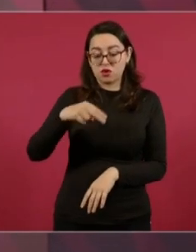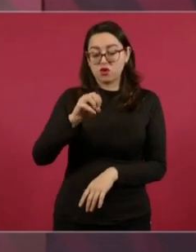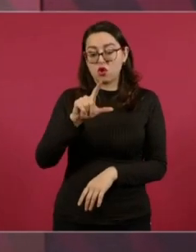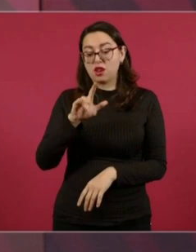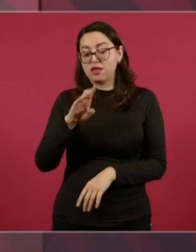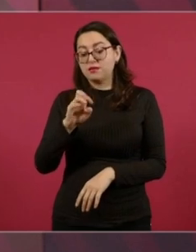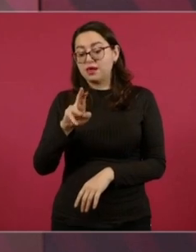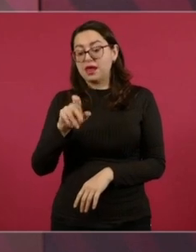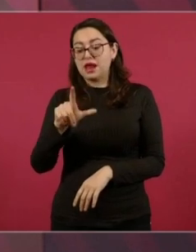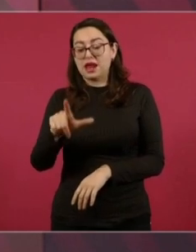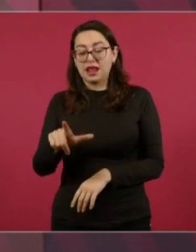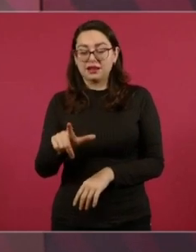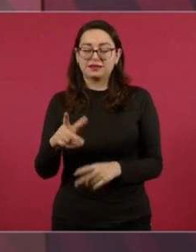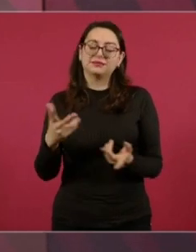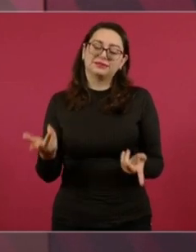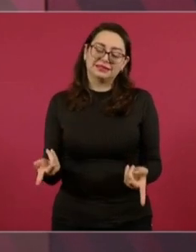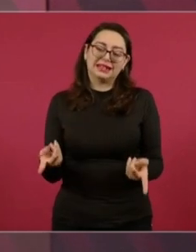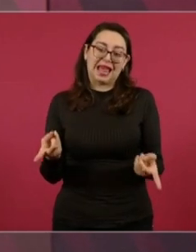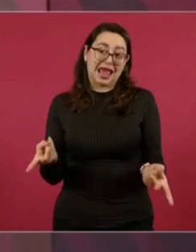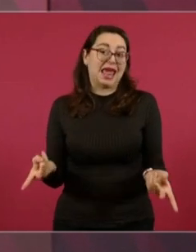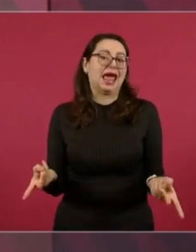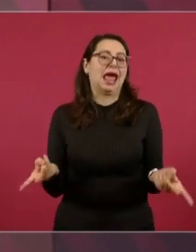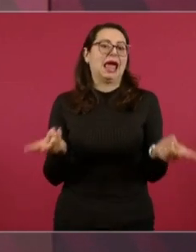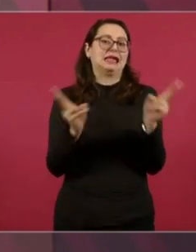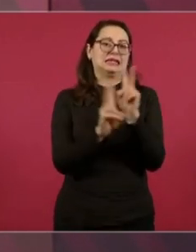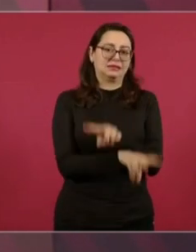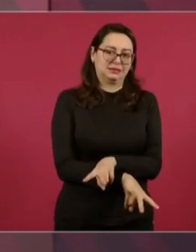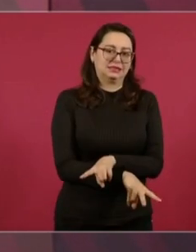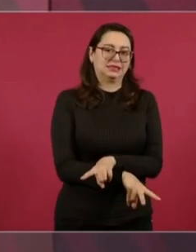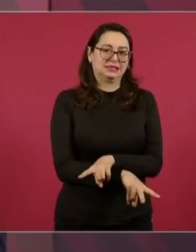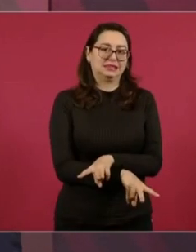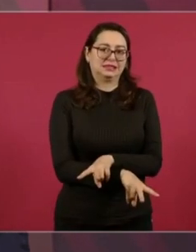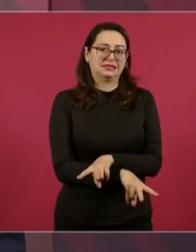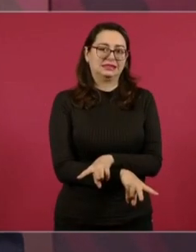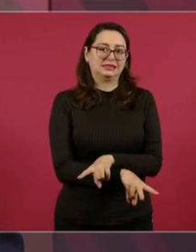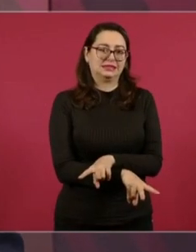que si les iba bien a los de arriba,